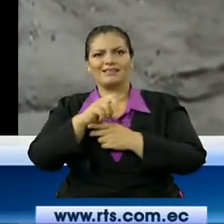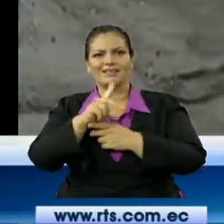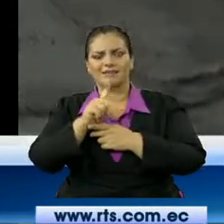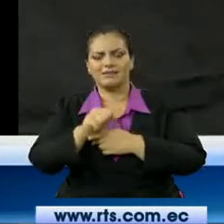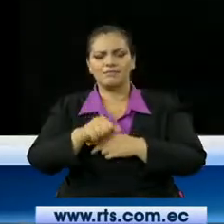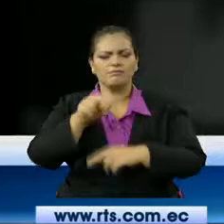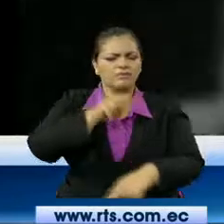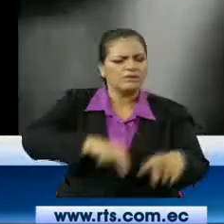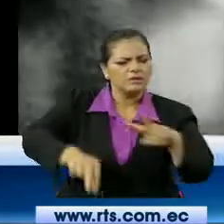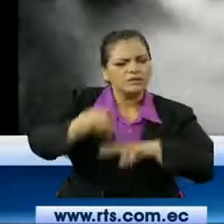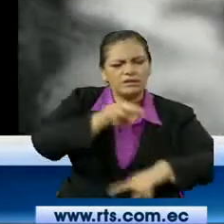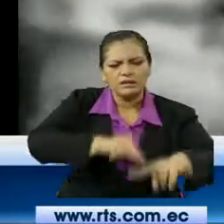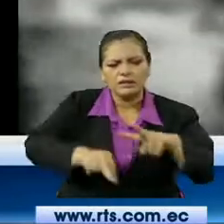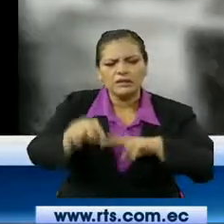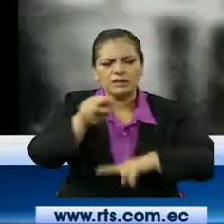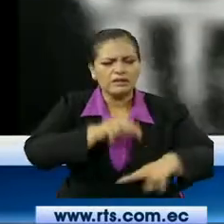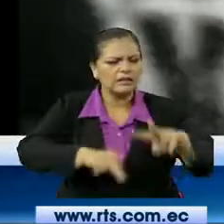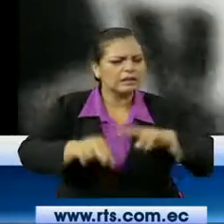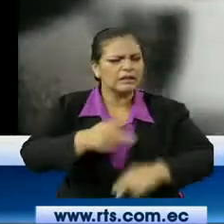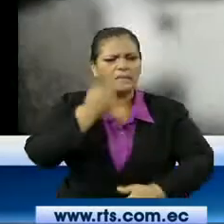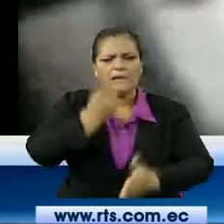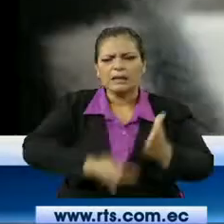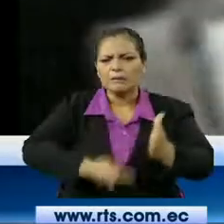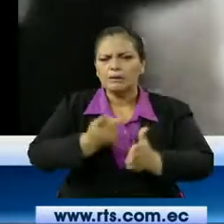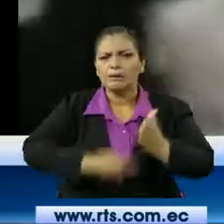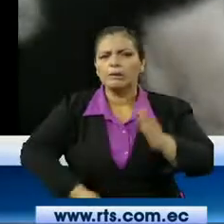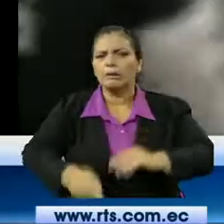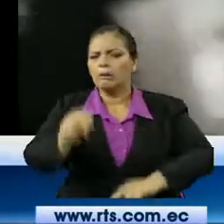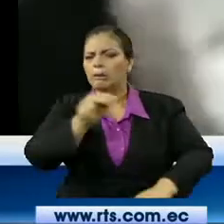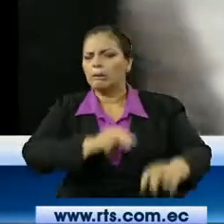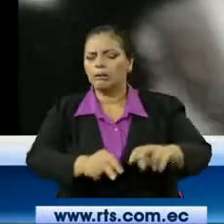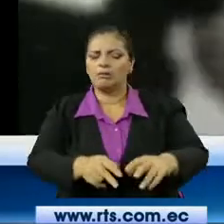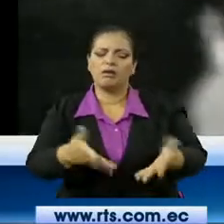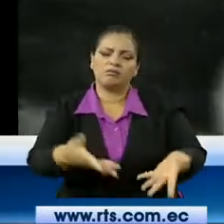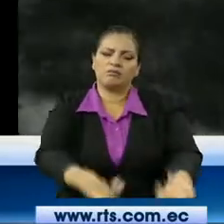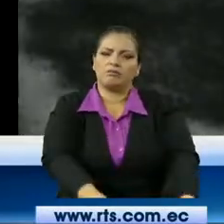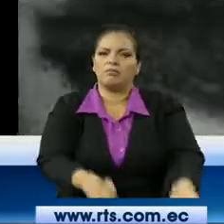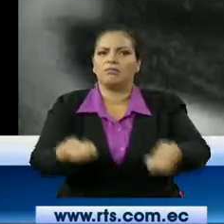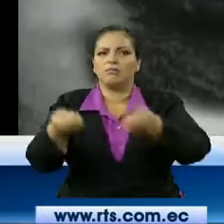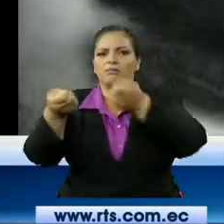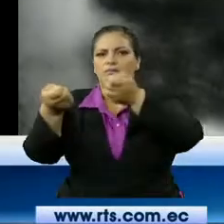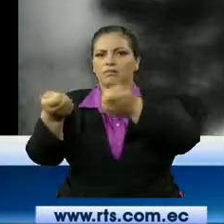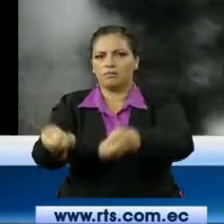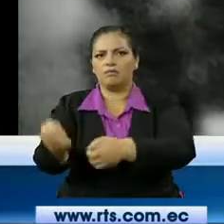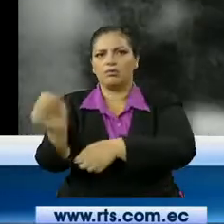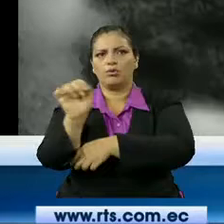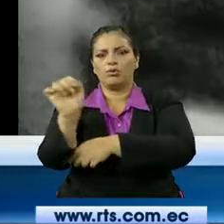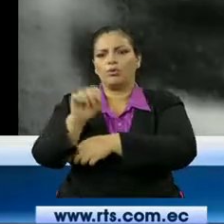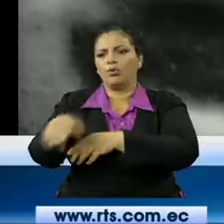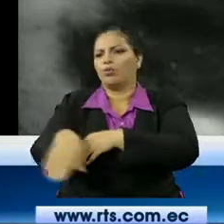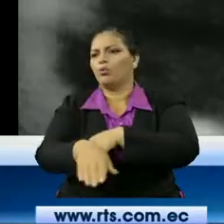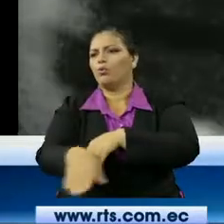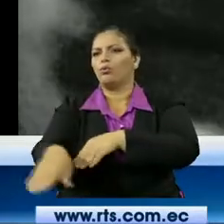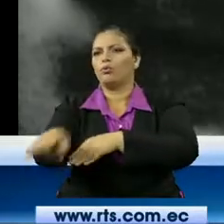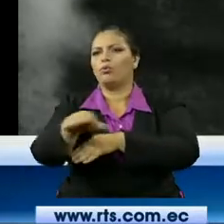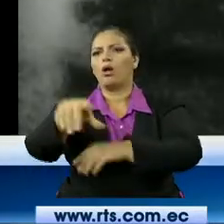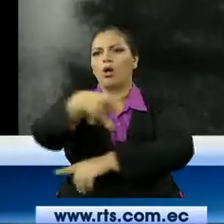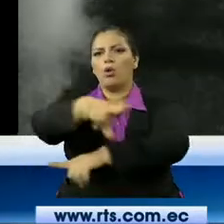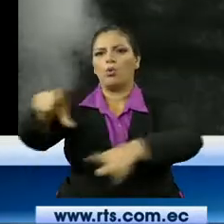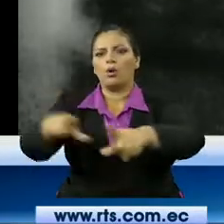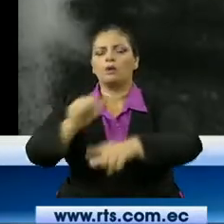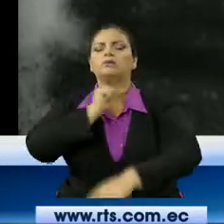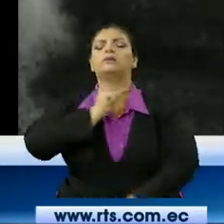contra la Vida efectuaron las pericias respectivas y el cuerpo fue embarcado por medicina legal para trasladarlo al laboratorio